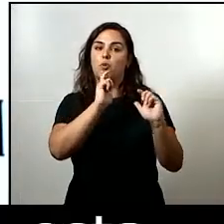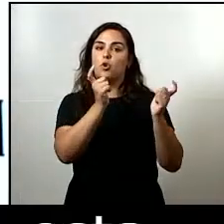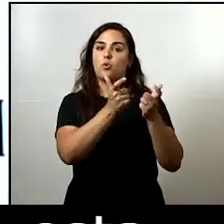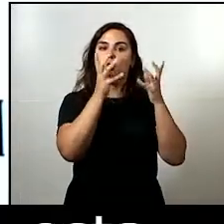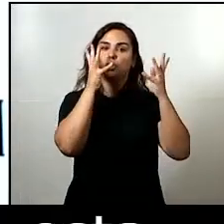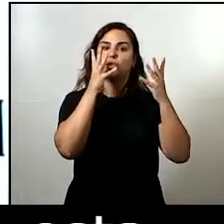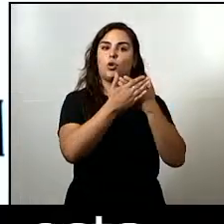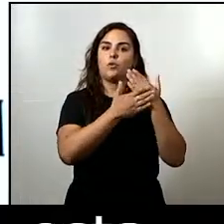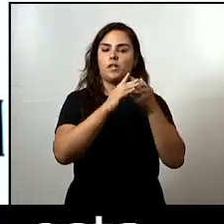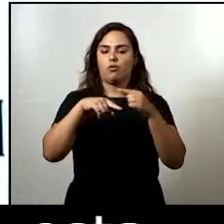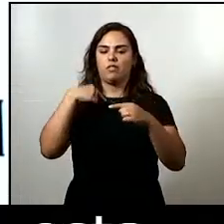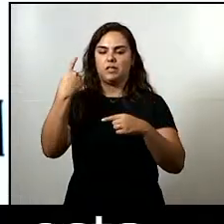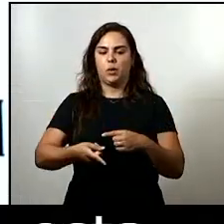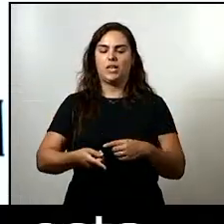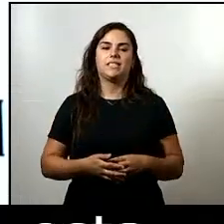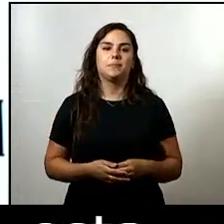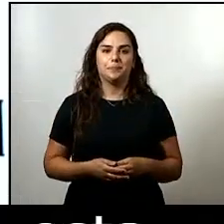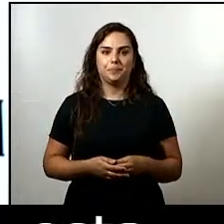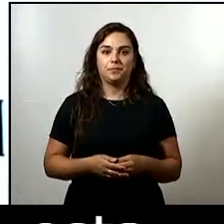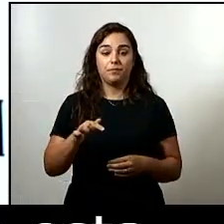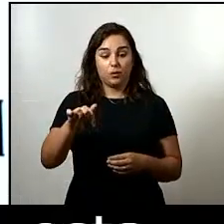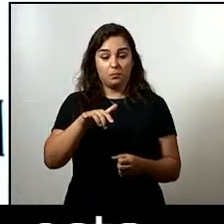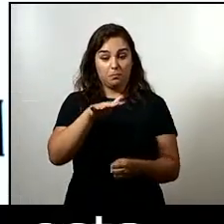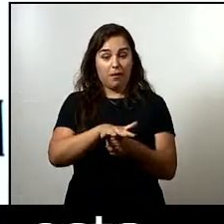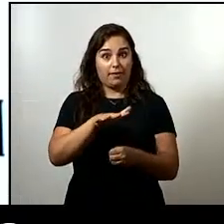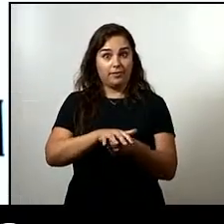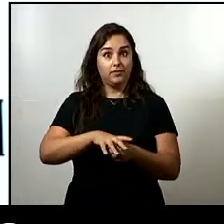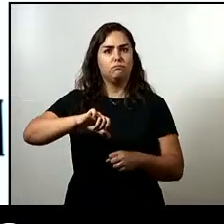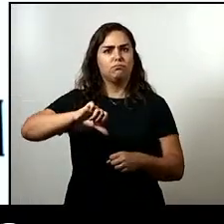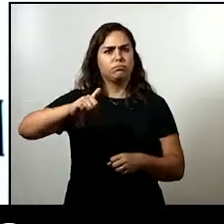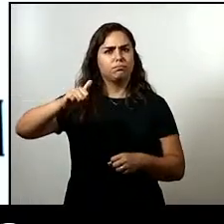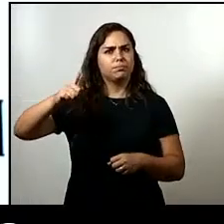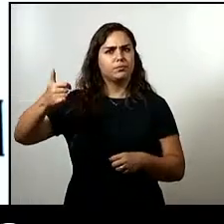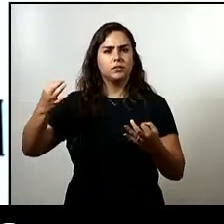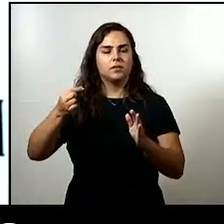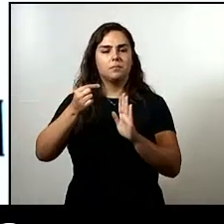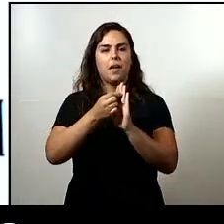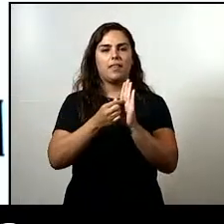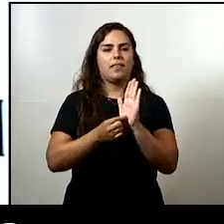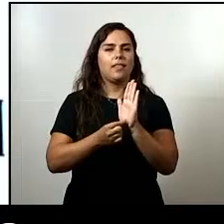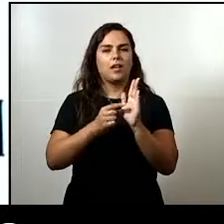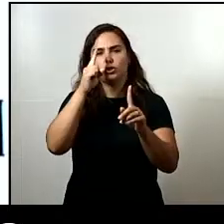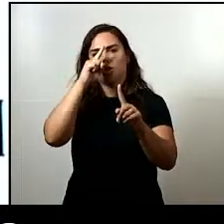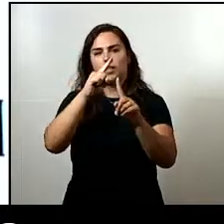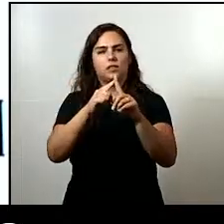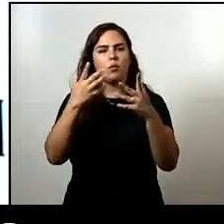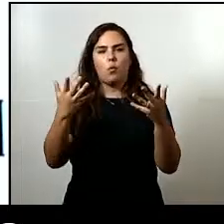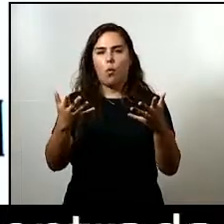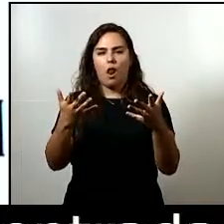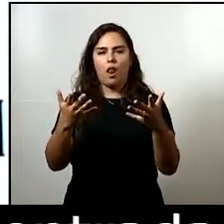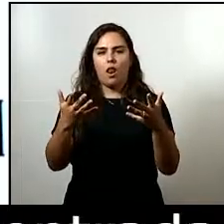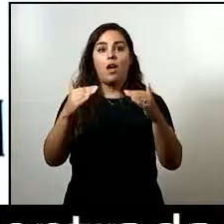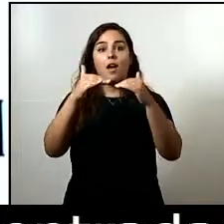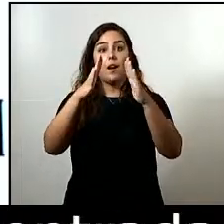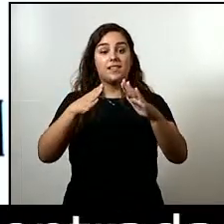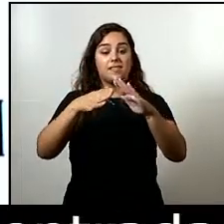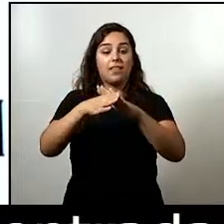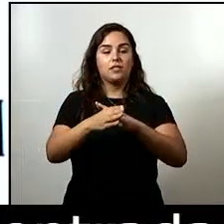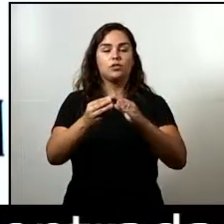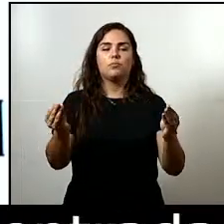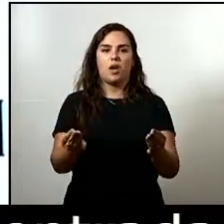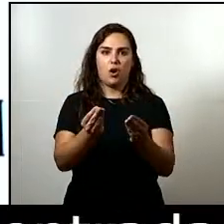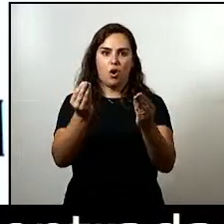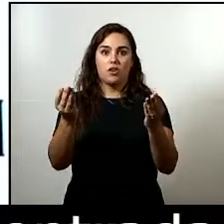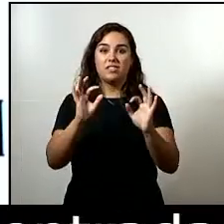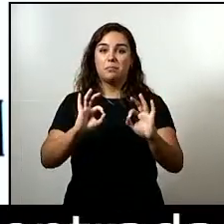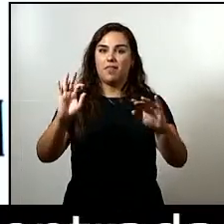de Gobierno. En la sesión de este martes hemos aprobado medidas centradas en la mejora del acceso a la vivienda, en especial a